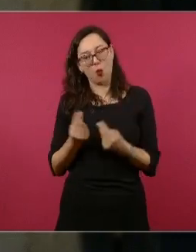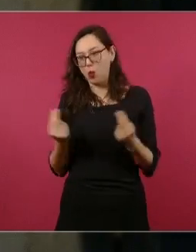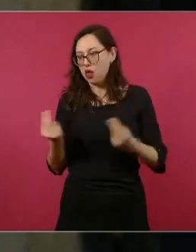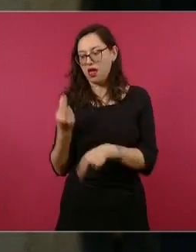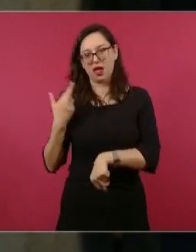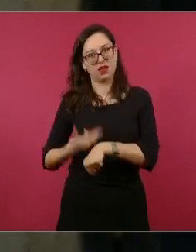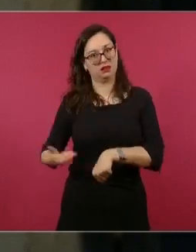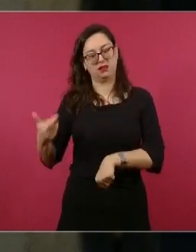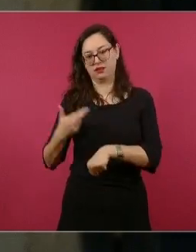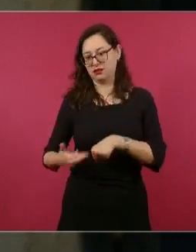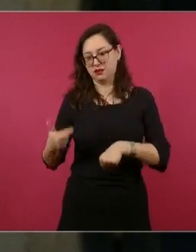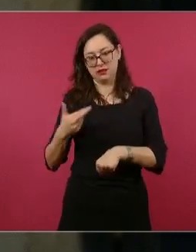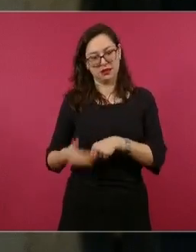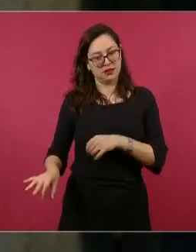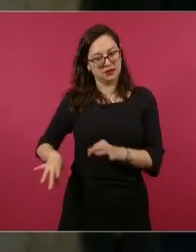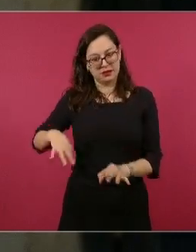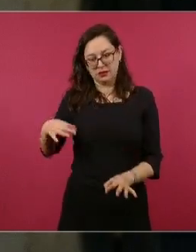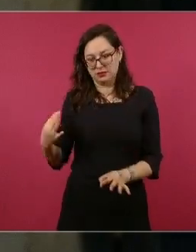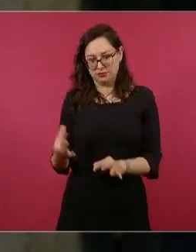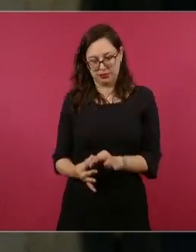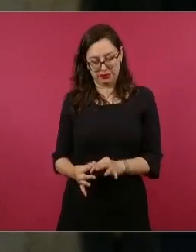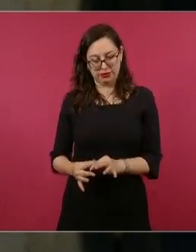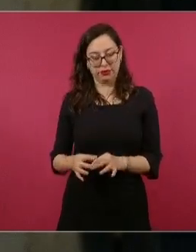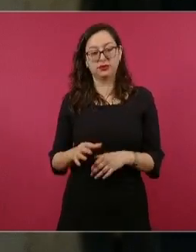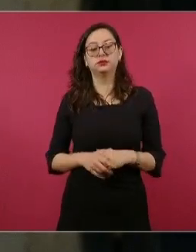Y decirle, presidente, que también